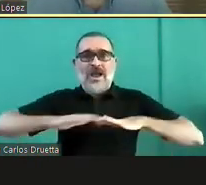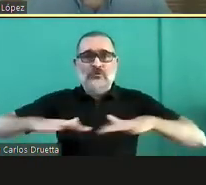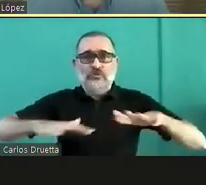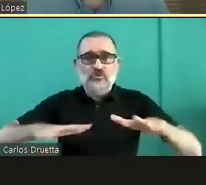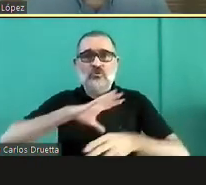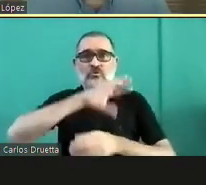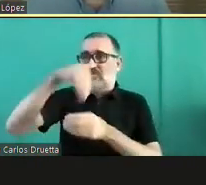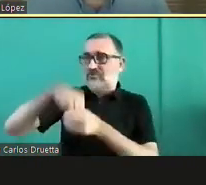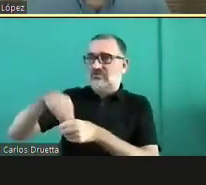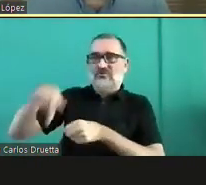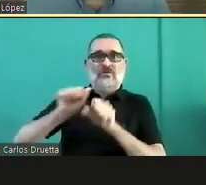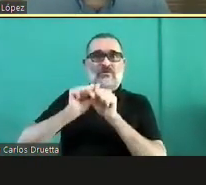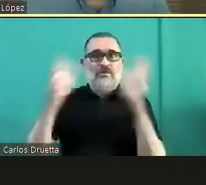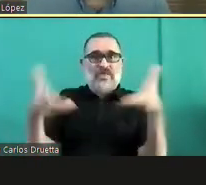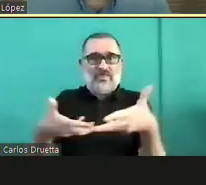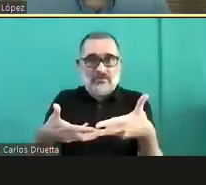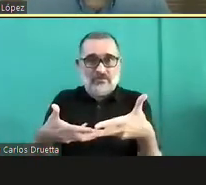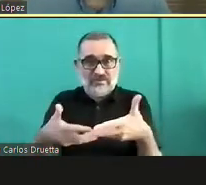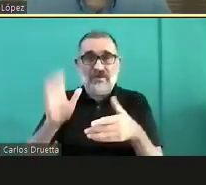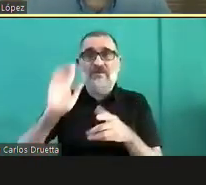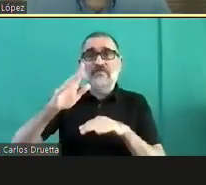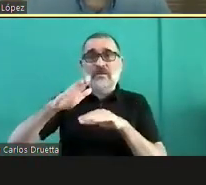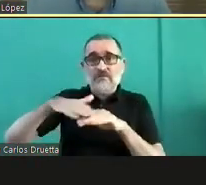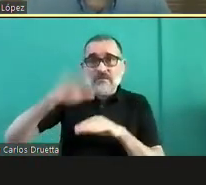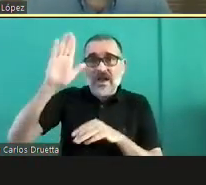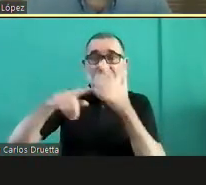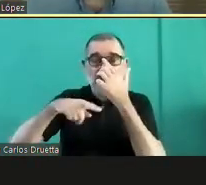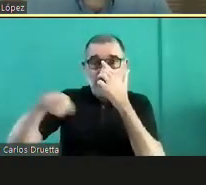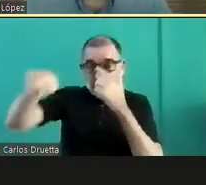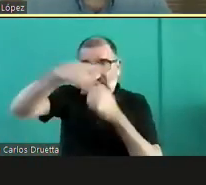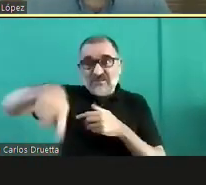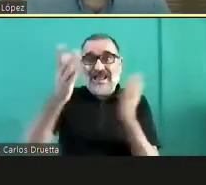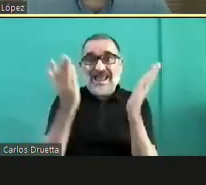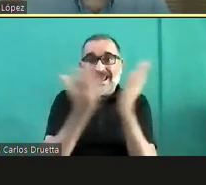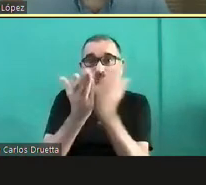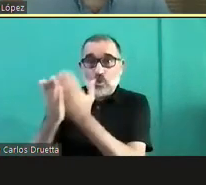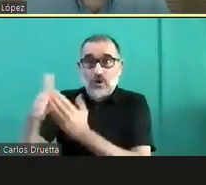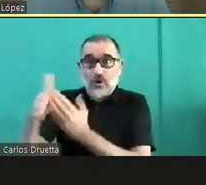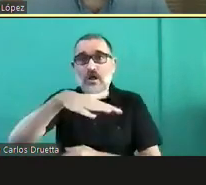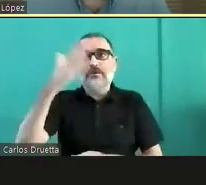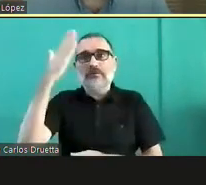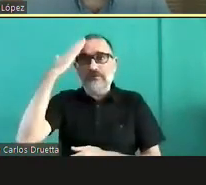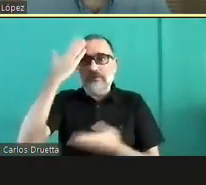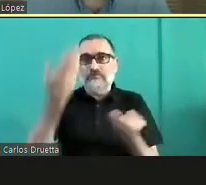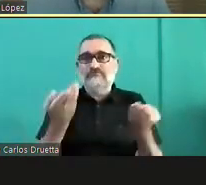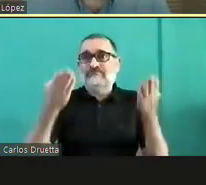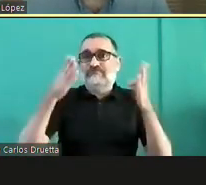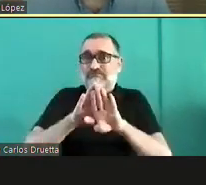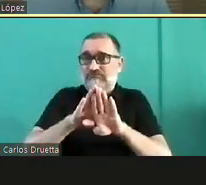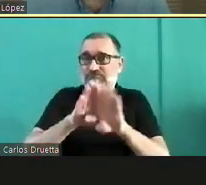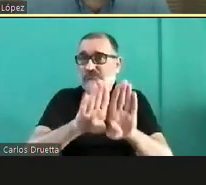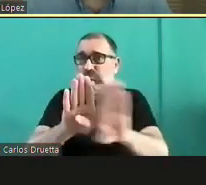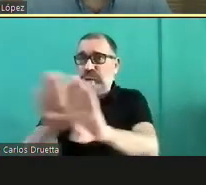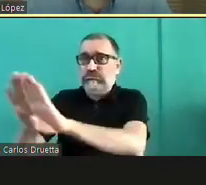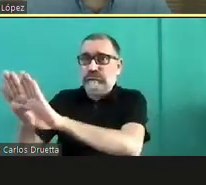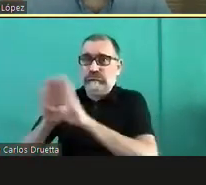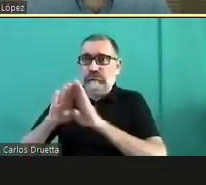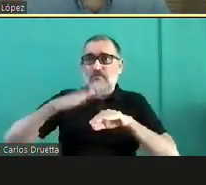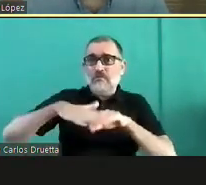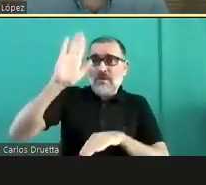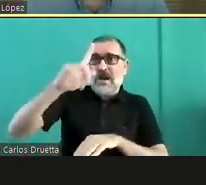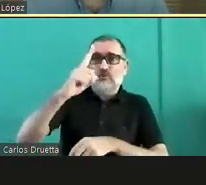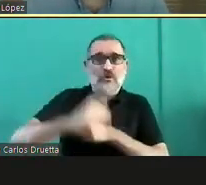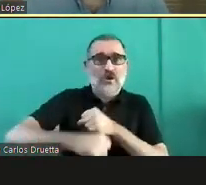claramente determinantes de la de la mala alimentación y de muchos otros factores de riesgo entonces estamos trabajando